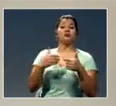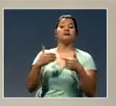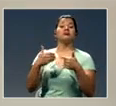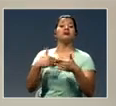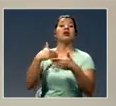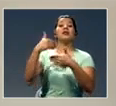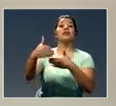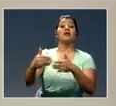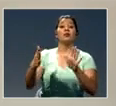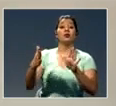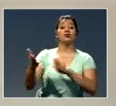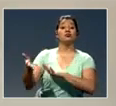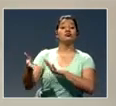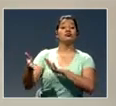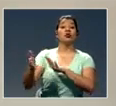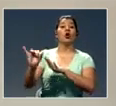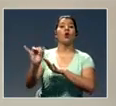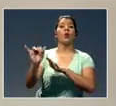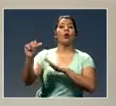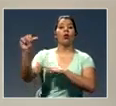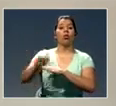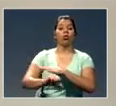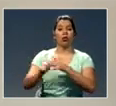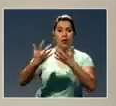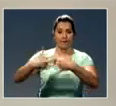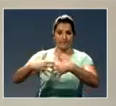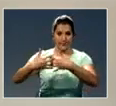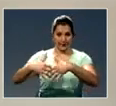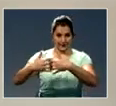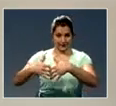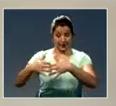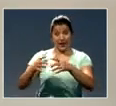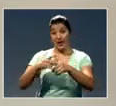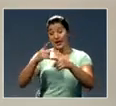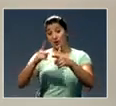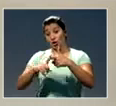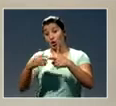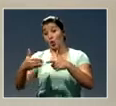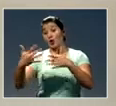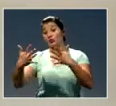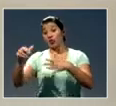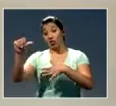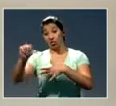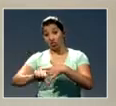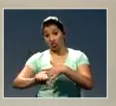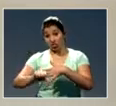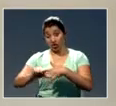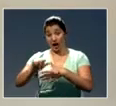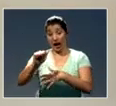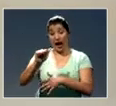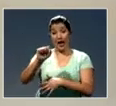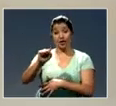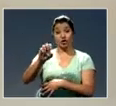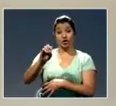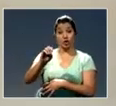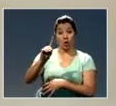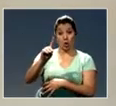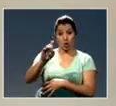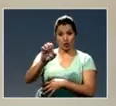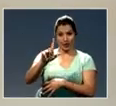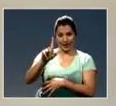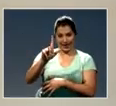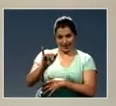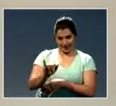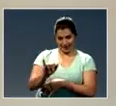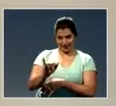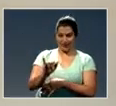hablando, legalmente hablando, y al morir a Asodeli, el señor Pascal podía convertir a Asodeli, en este caso, a una